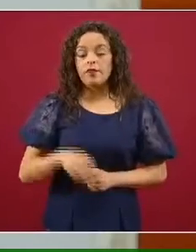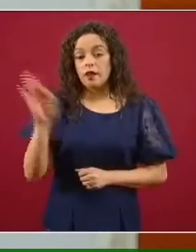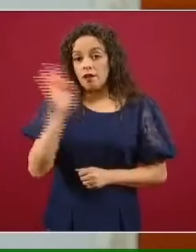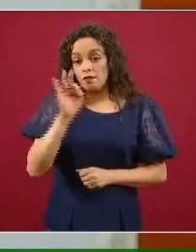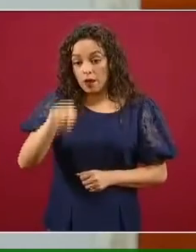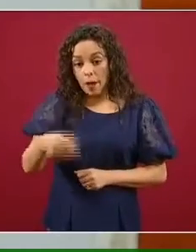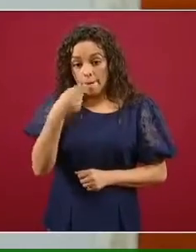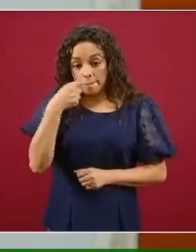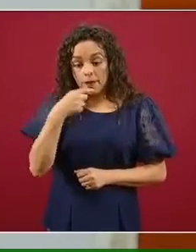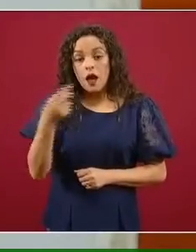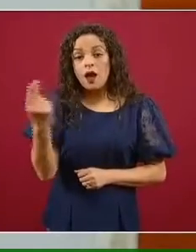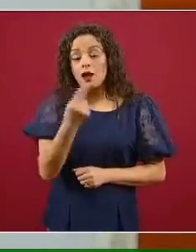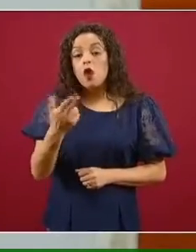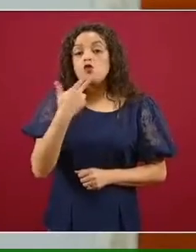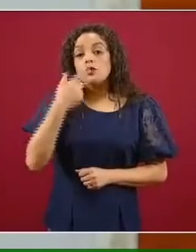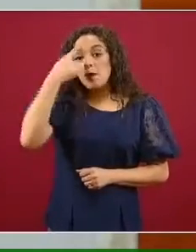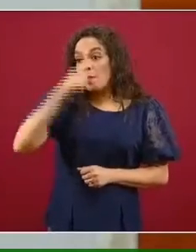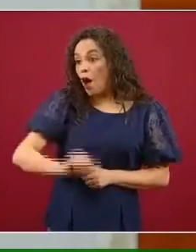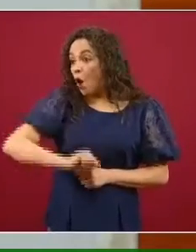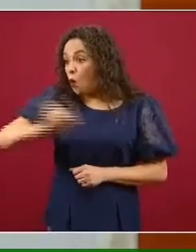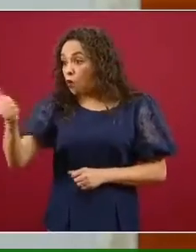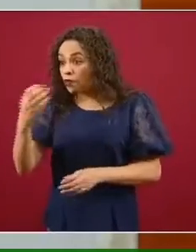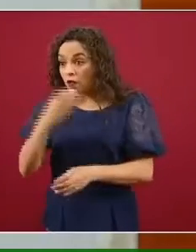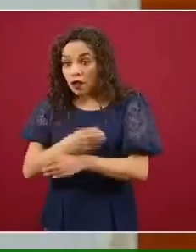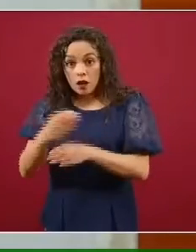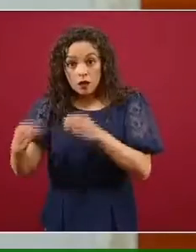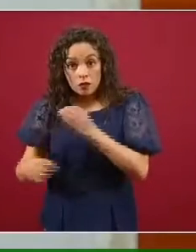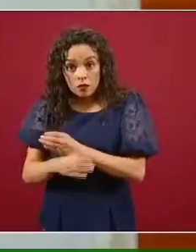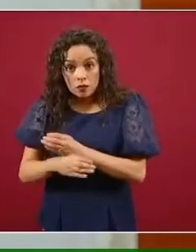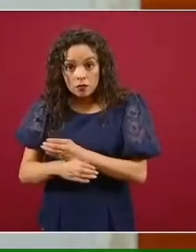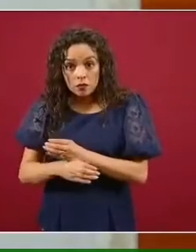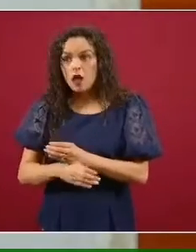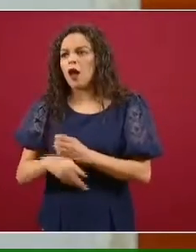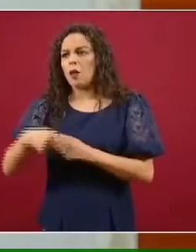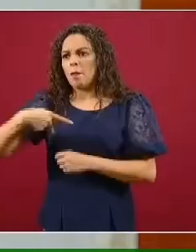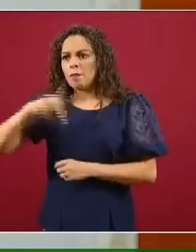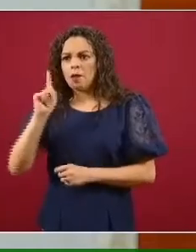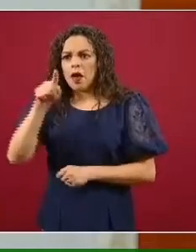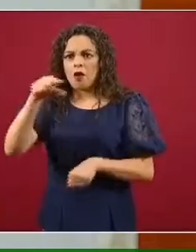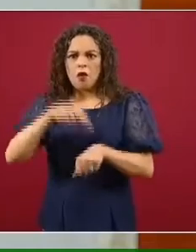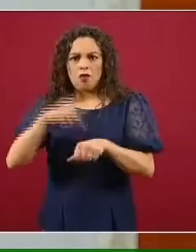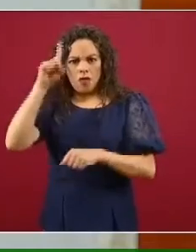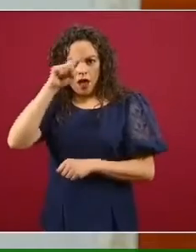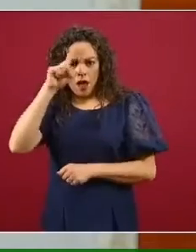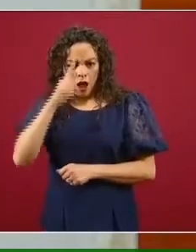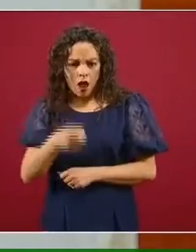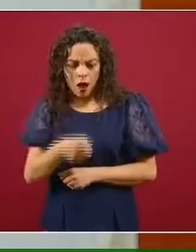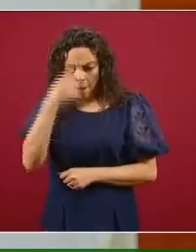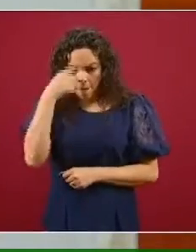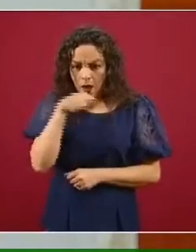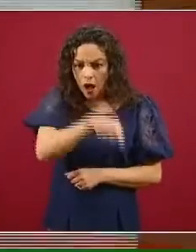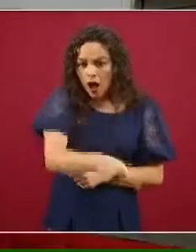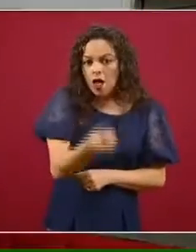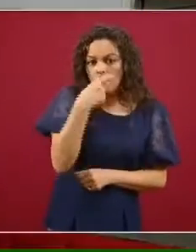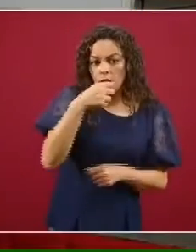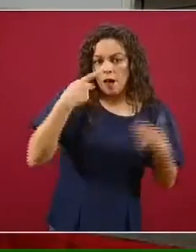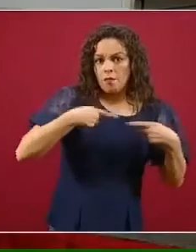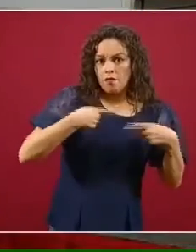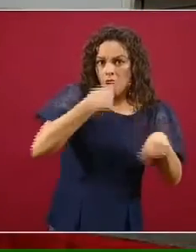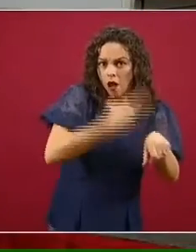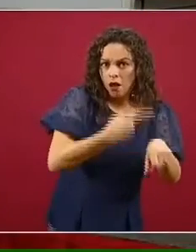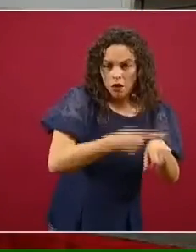patologías y que se están prescribiendo como recomendación para pacientes con COVID, y eso